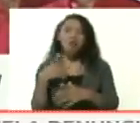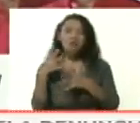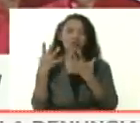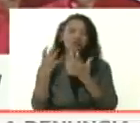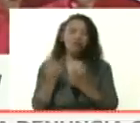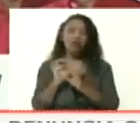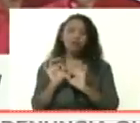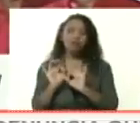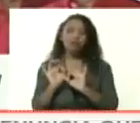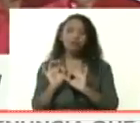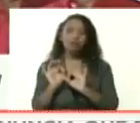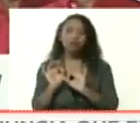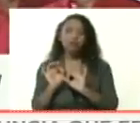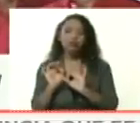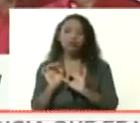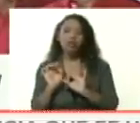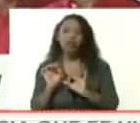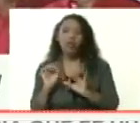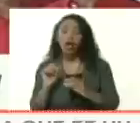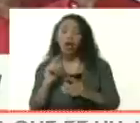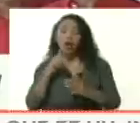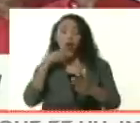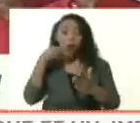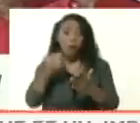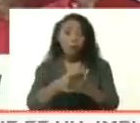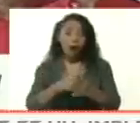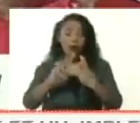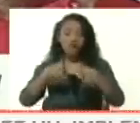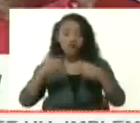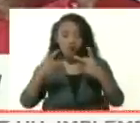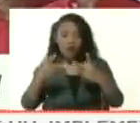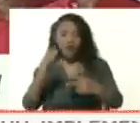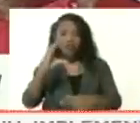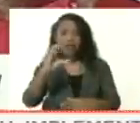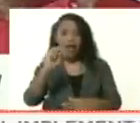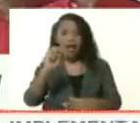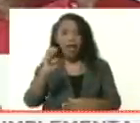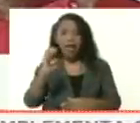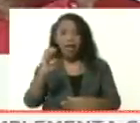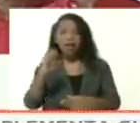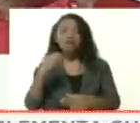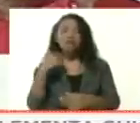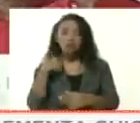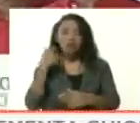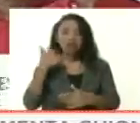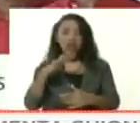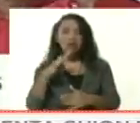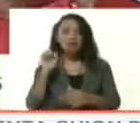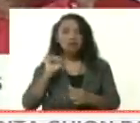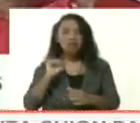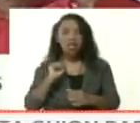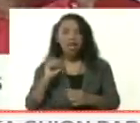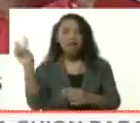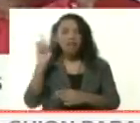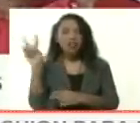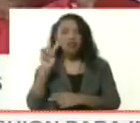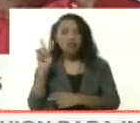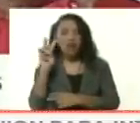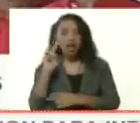Entonces, el nombrar un nuevo CNE, yo creo que el pueblo de Venezuela confía plenamente en el